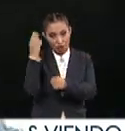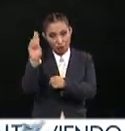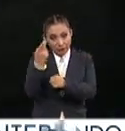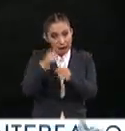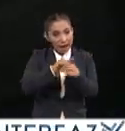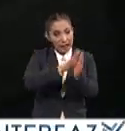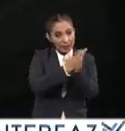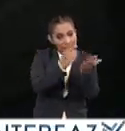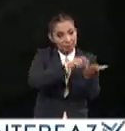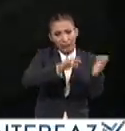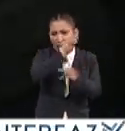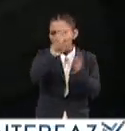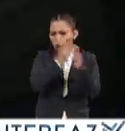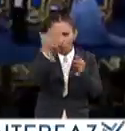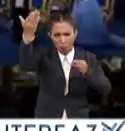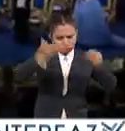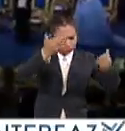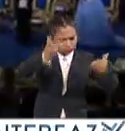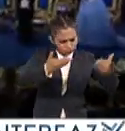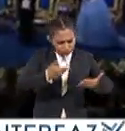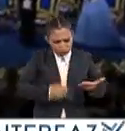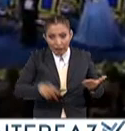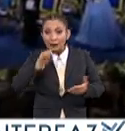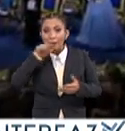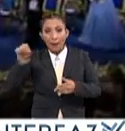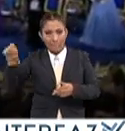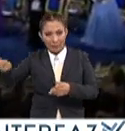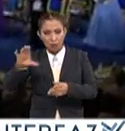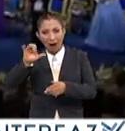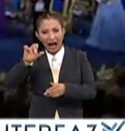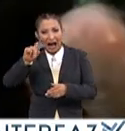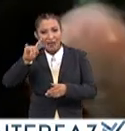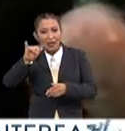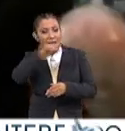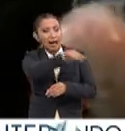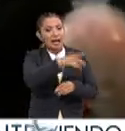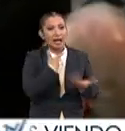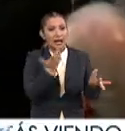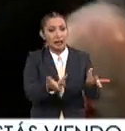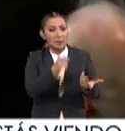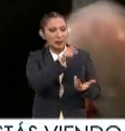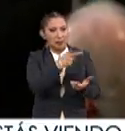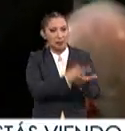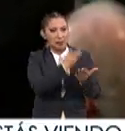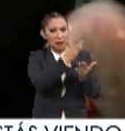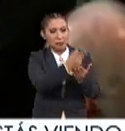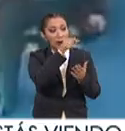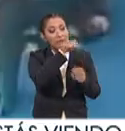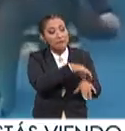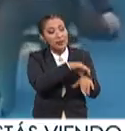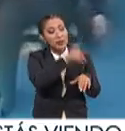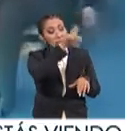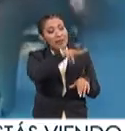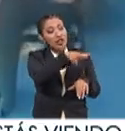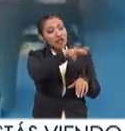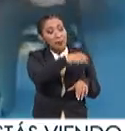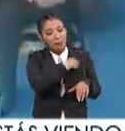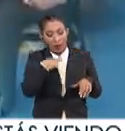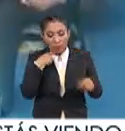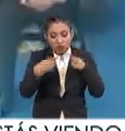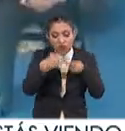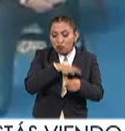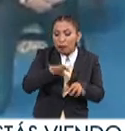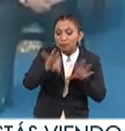académicos y literarios de todo el mundo, incluida la propia academia y los laureados vivos, para que los 18 miembros elijan